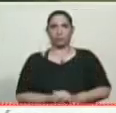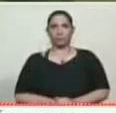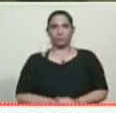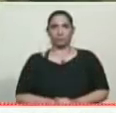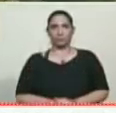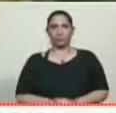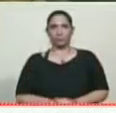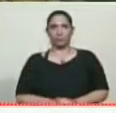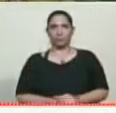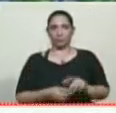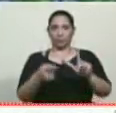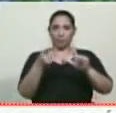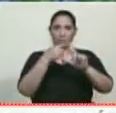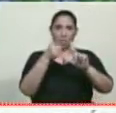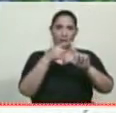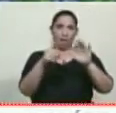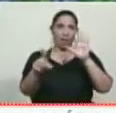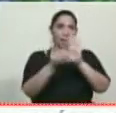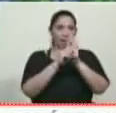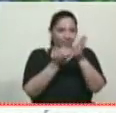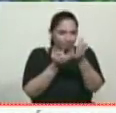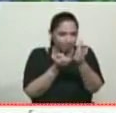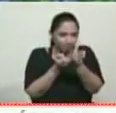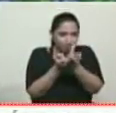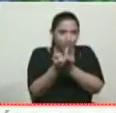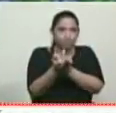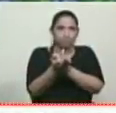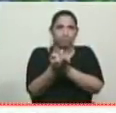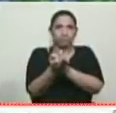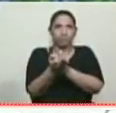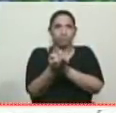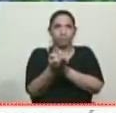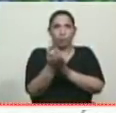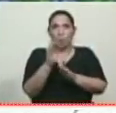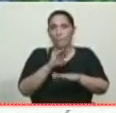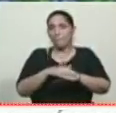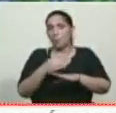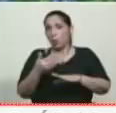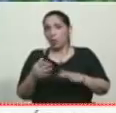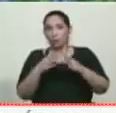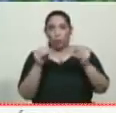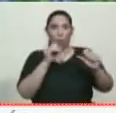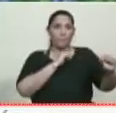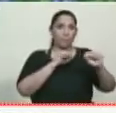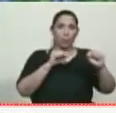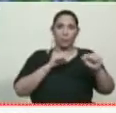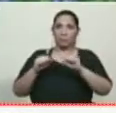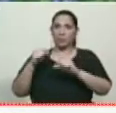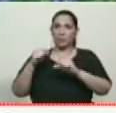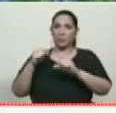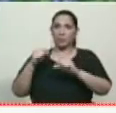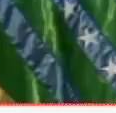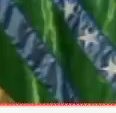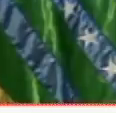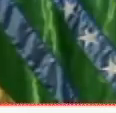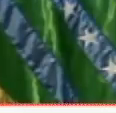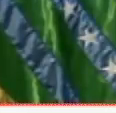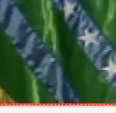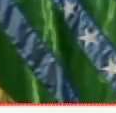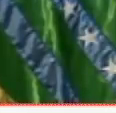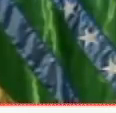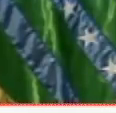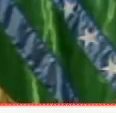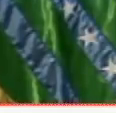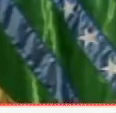La legitimidad, porque todo movimiento tiene que legitimarse. Y